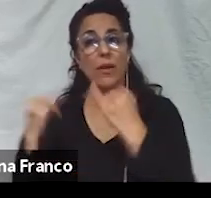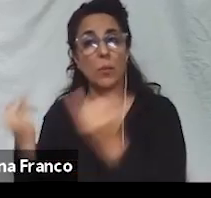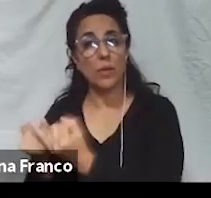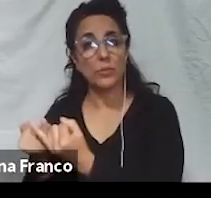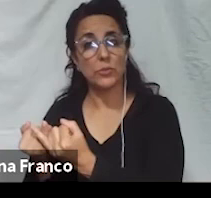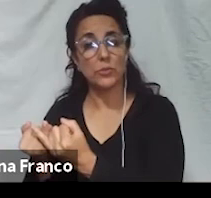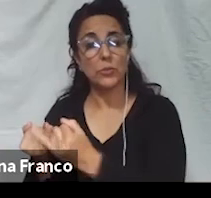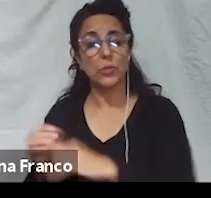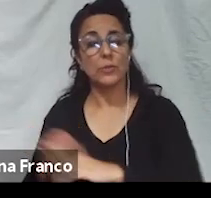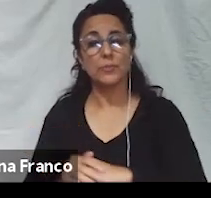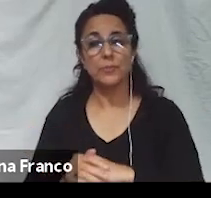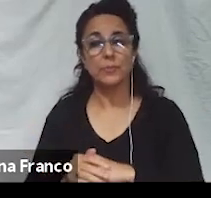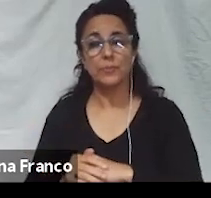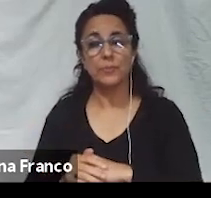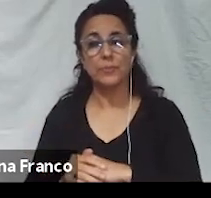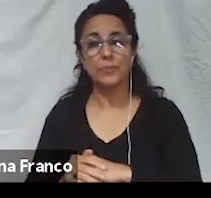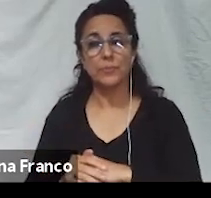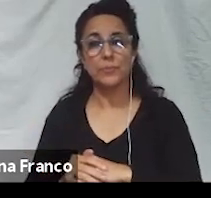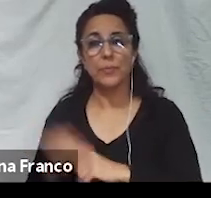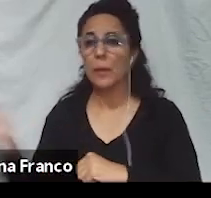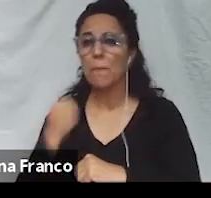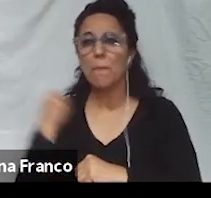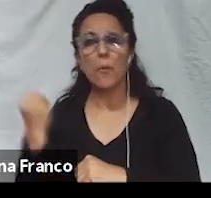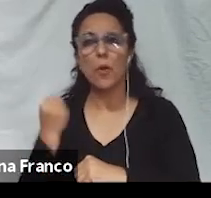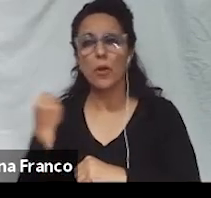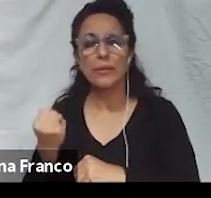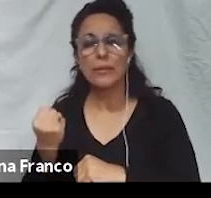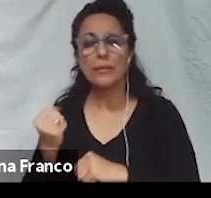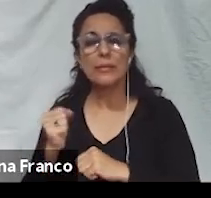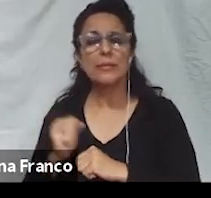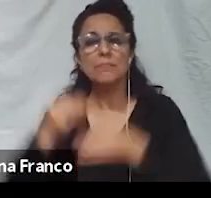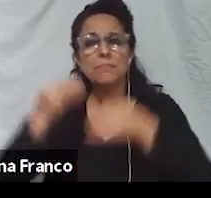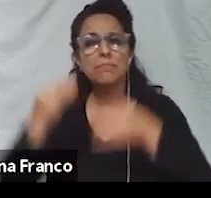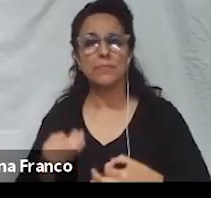decía Josías en un principio, que es algo súper importante a la hora de